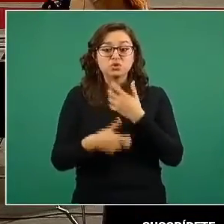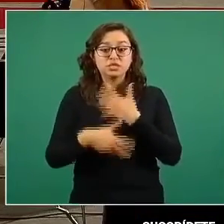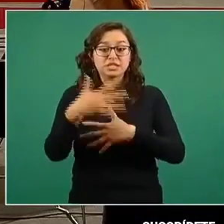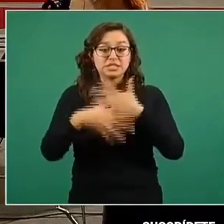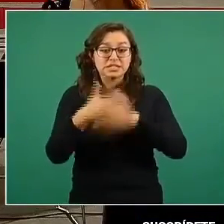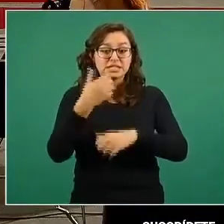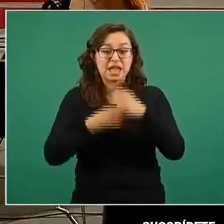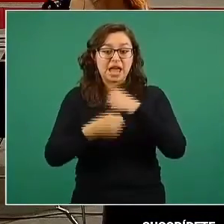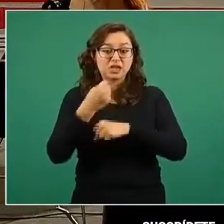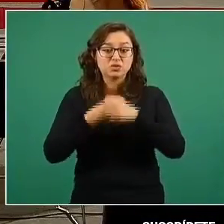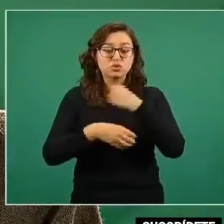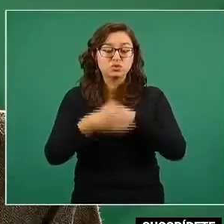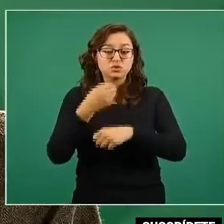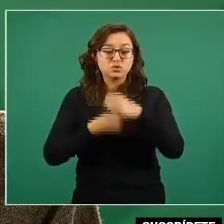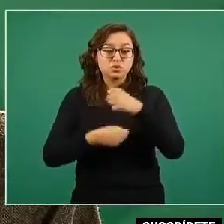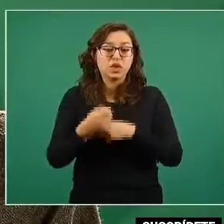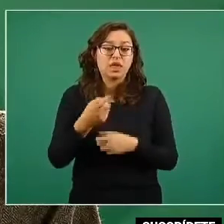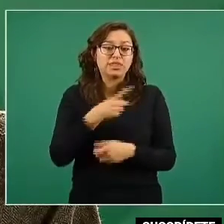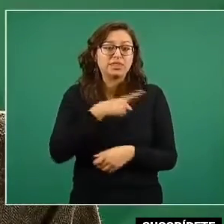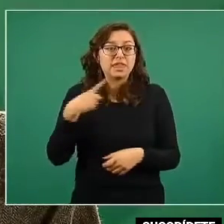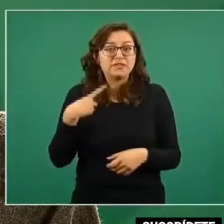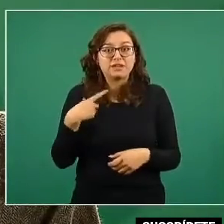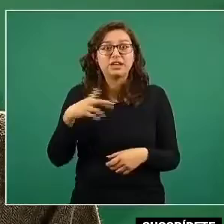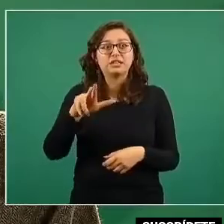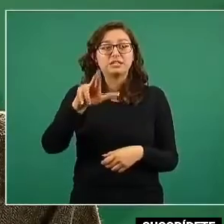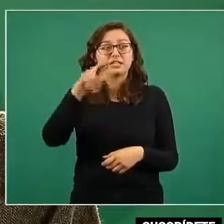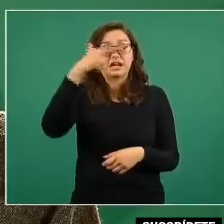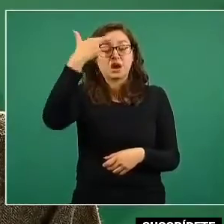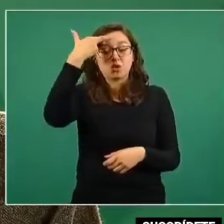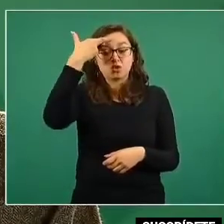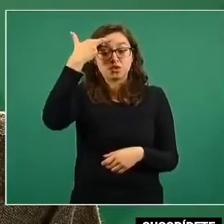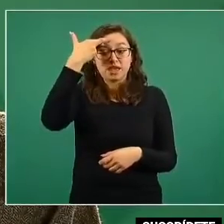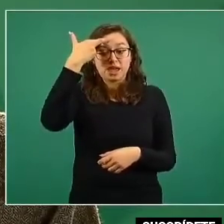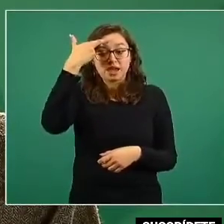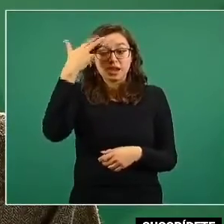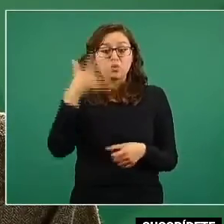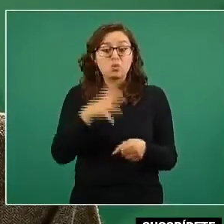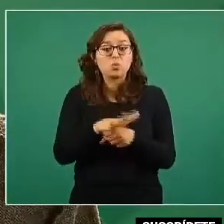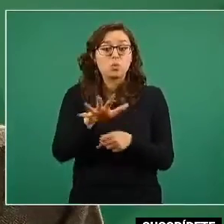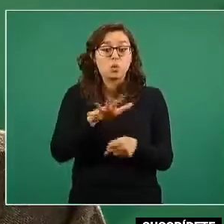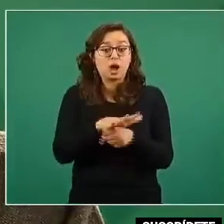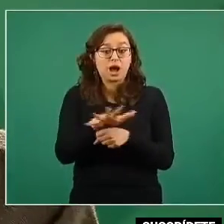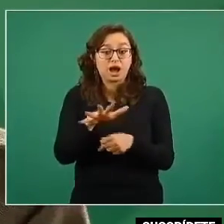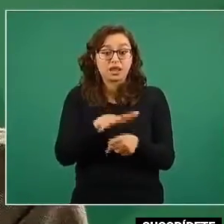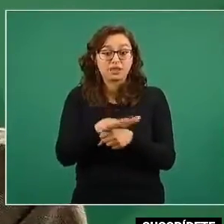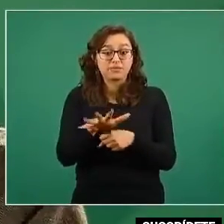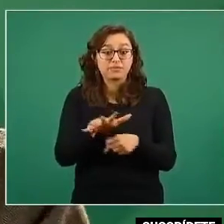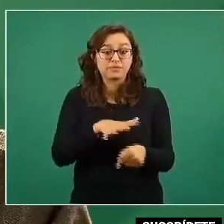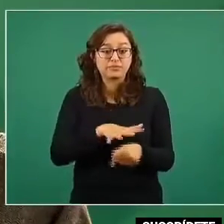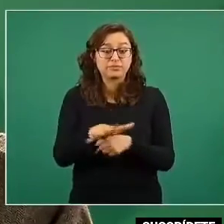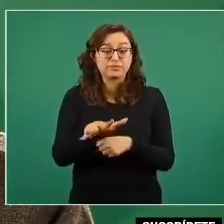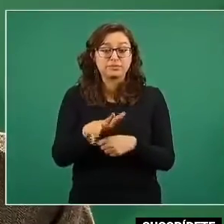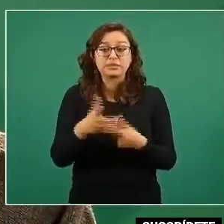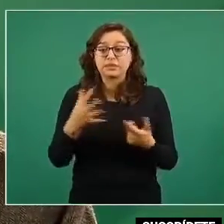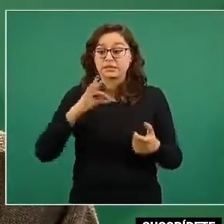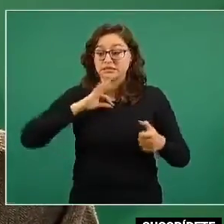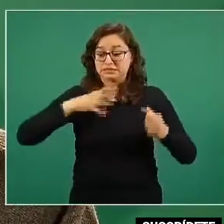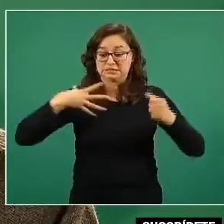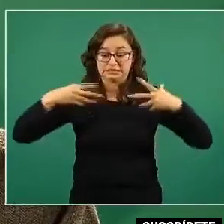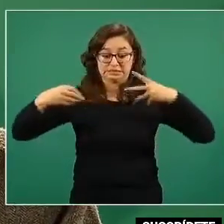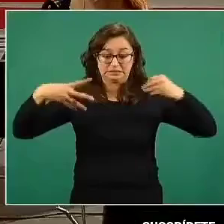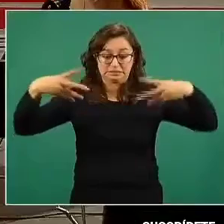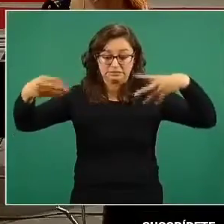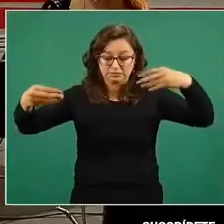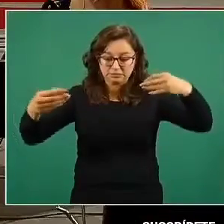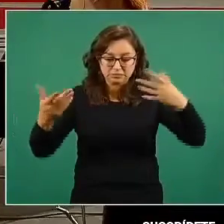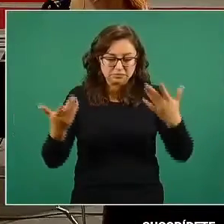años. Cuando uno evalúa la respuesta a una epidemia, debe tomar